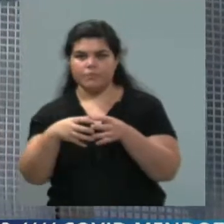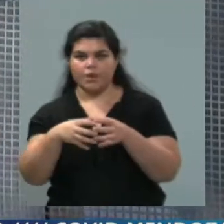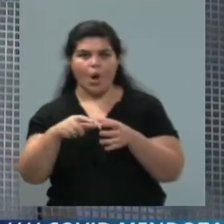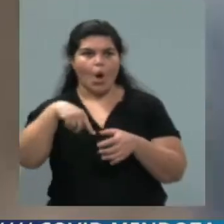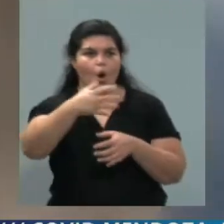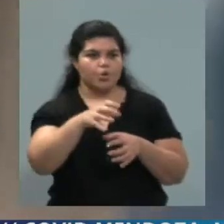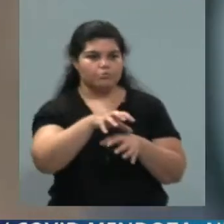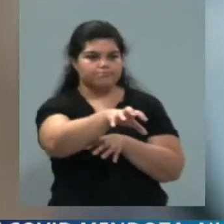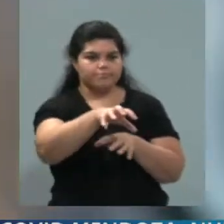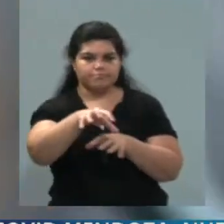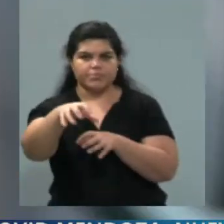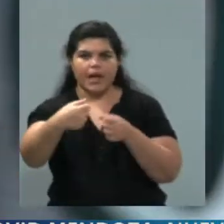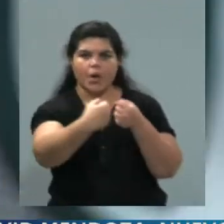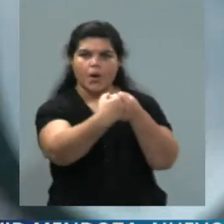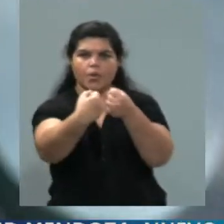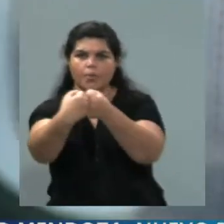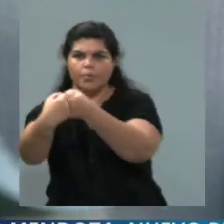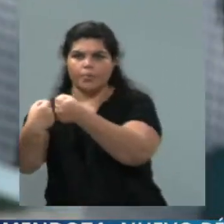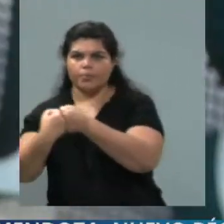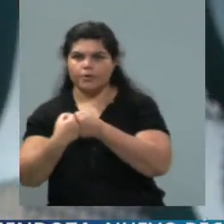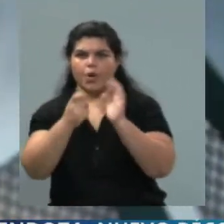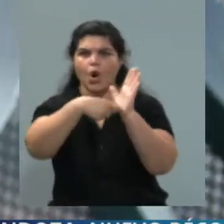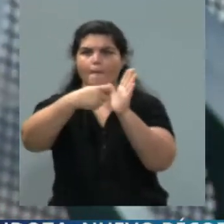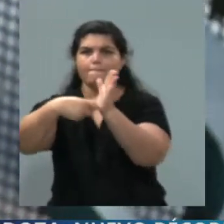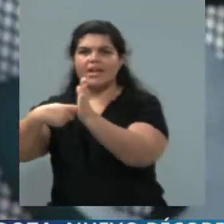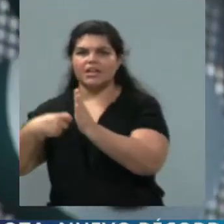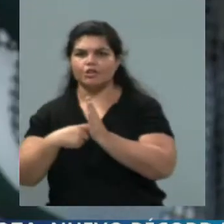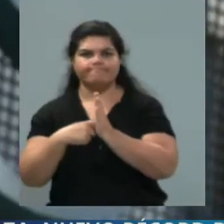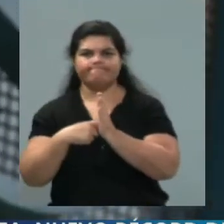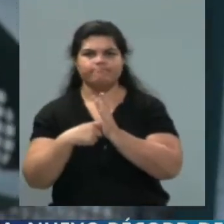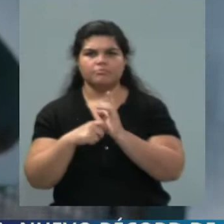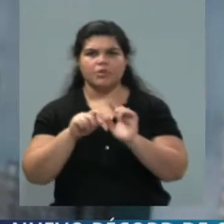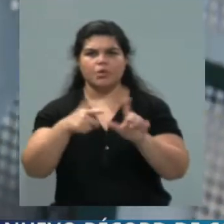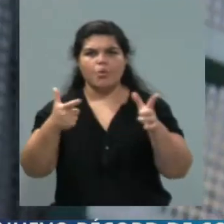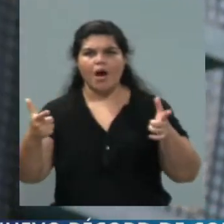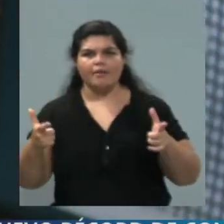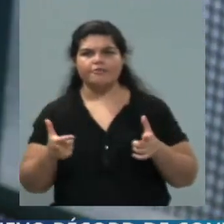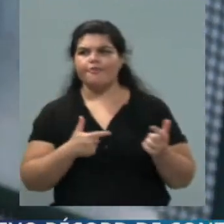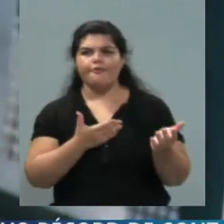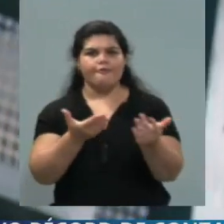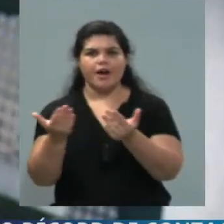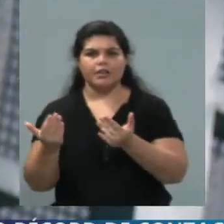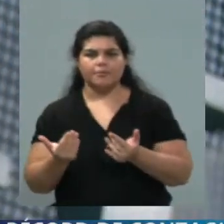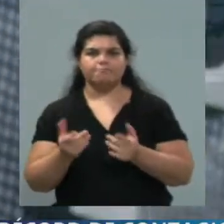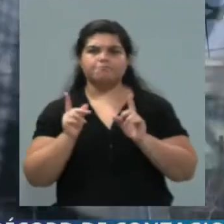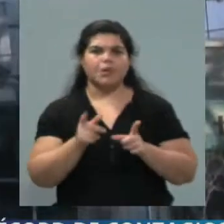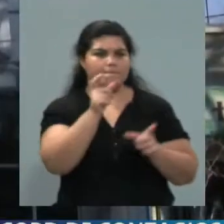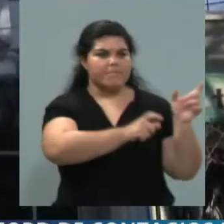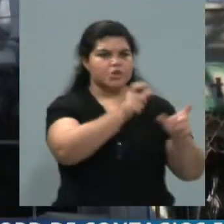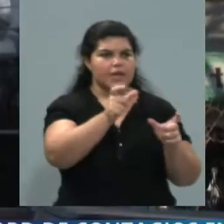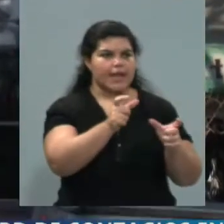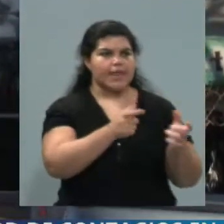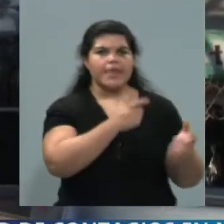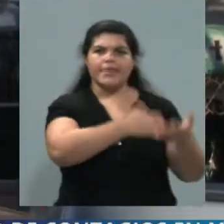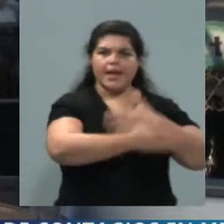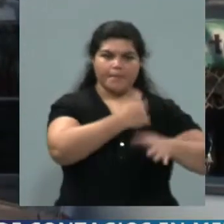prestadores para que brinden las prestaciones que se requieren en tiempo y forma en el campo de personas con discapacidad.